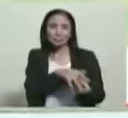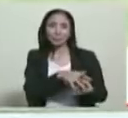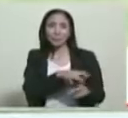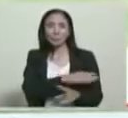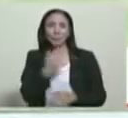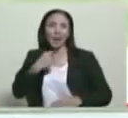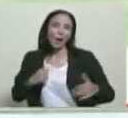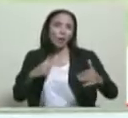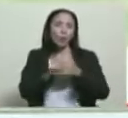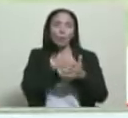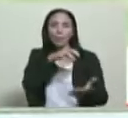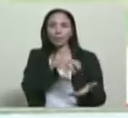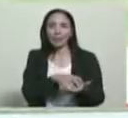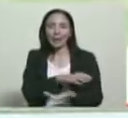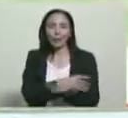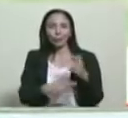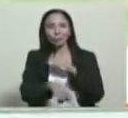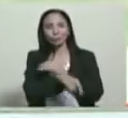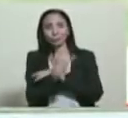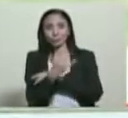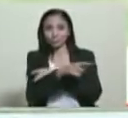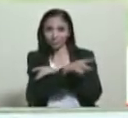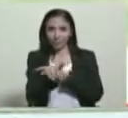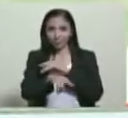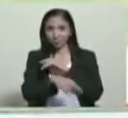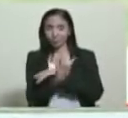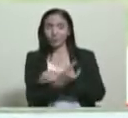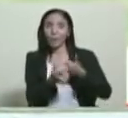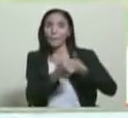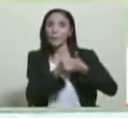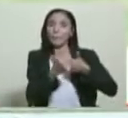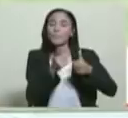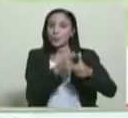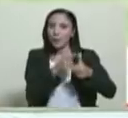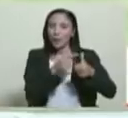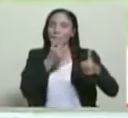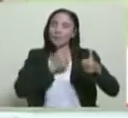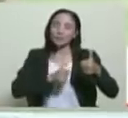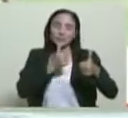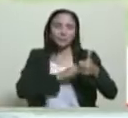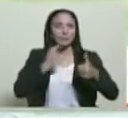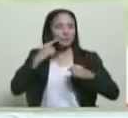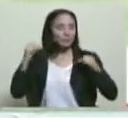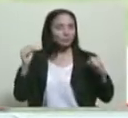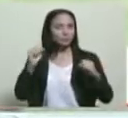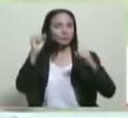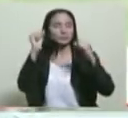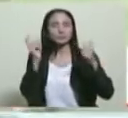intentos de golpes de Estado, traidores. Resistir y vencerlos. Todo lo que pase,